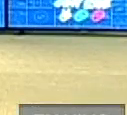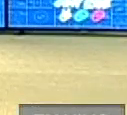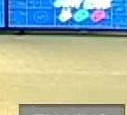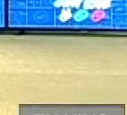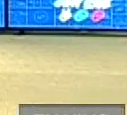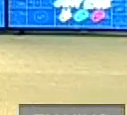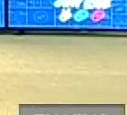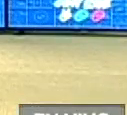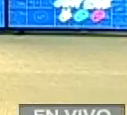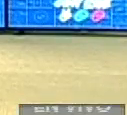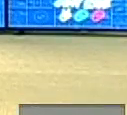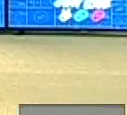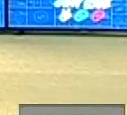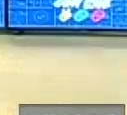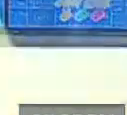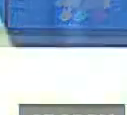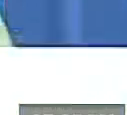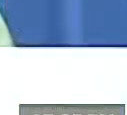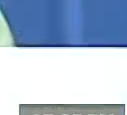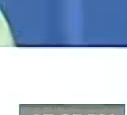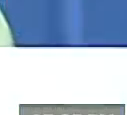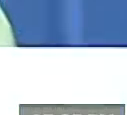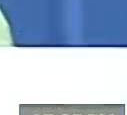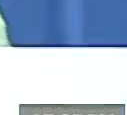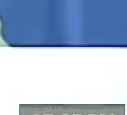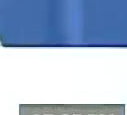El movimiento Somos Venezuela.